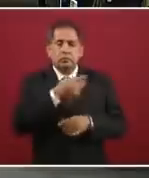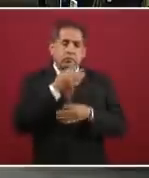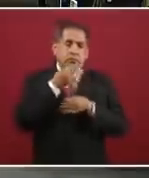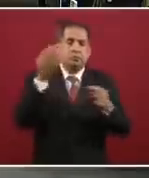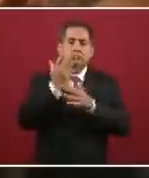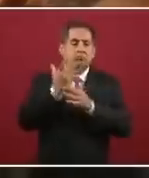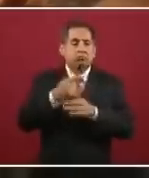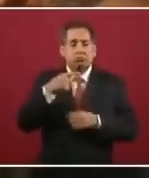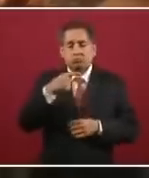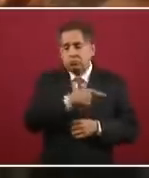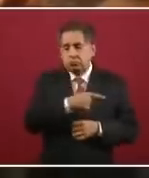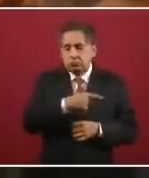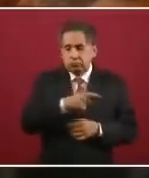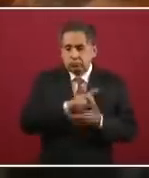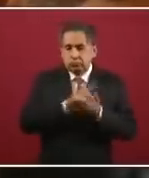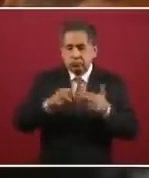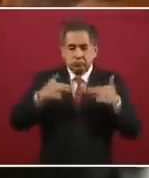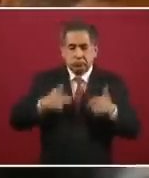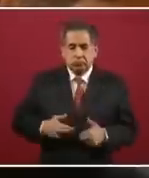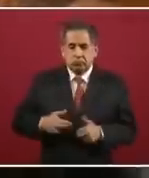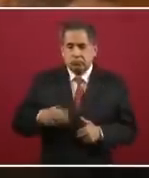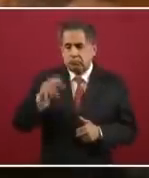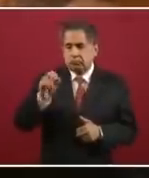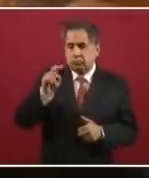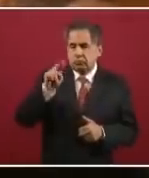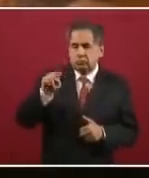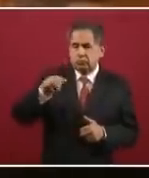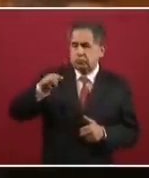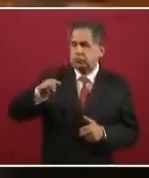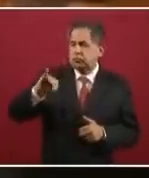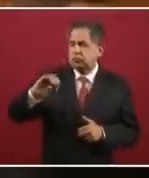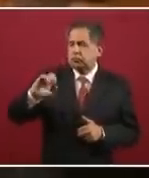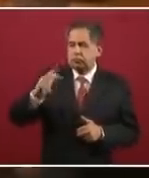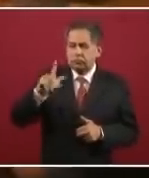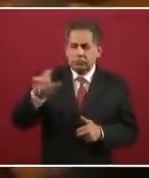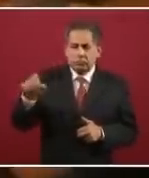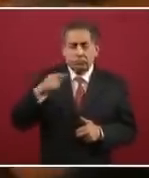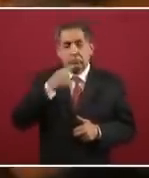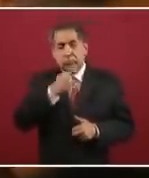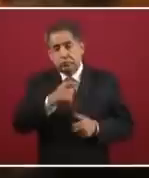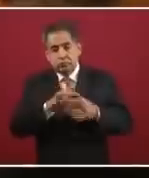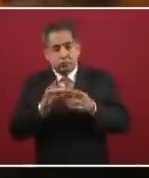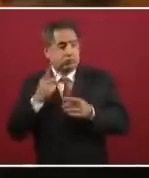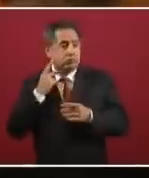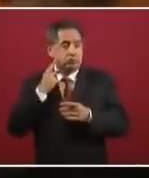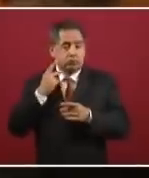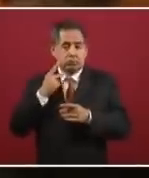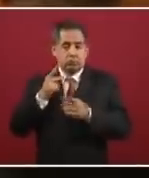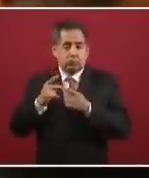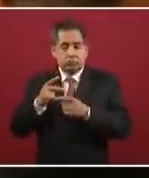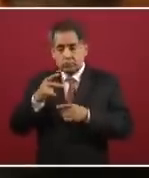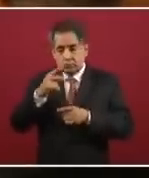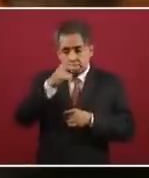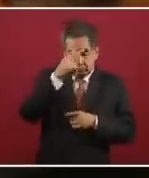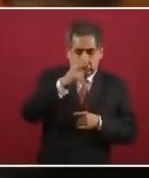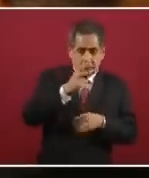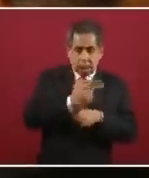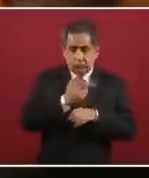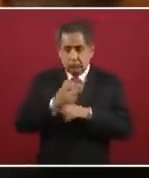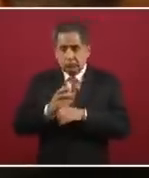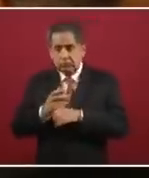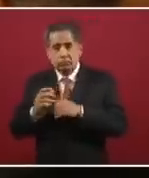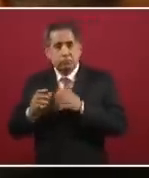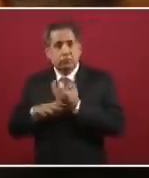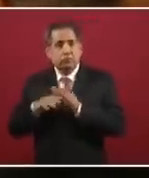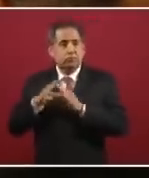alta comisionada para Derechos Humanos de Naciones Unidas, Michelle Bachelet, en el sentido de que la política migratoria, tanto de Estados Unidos como de México,